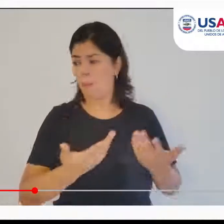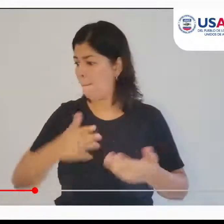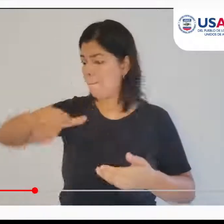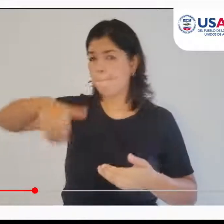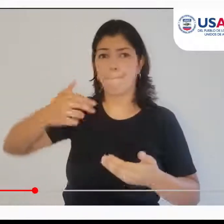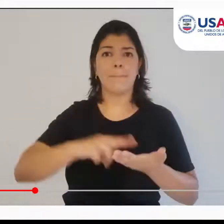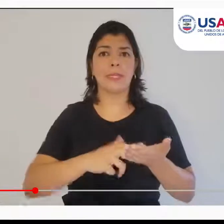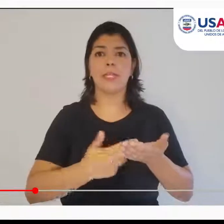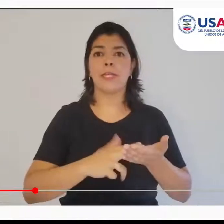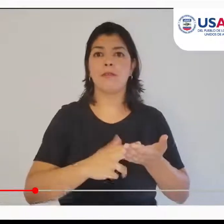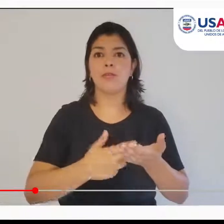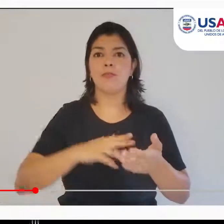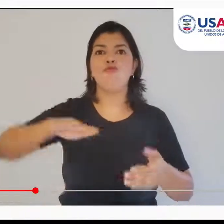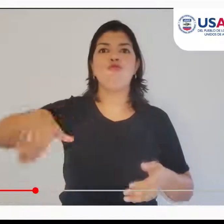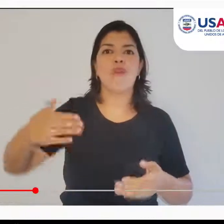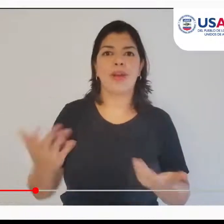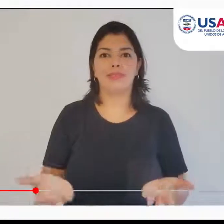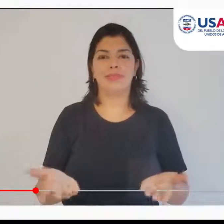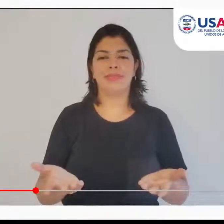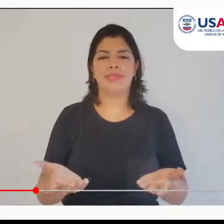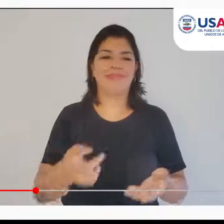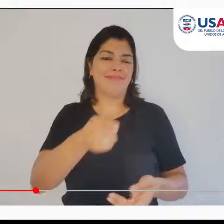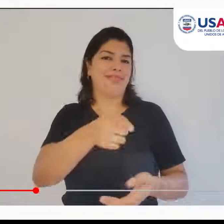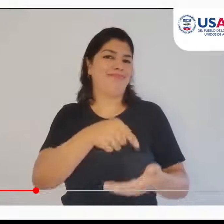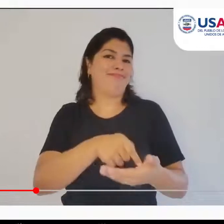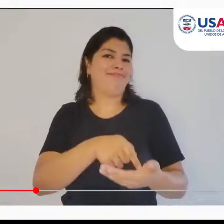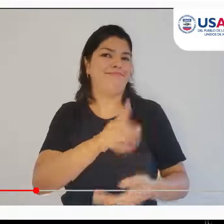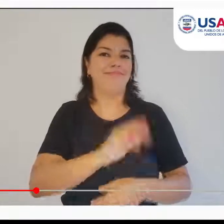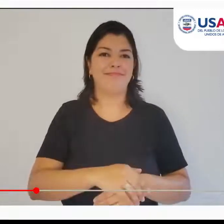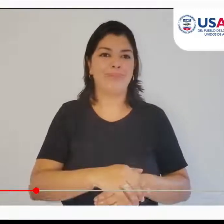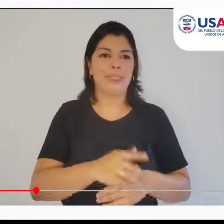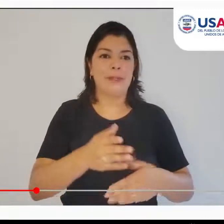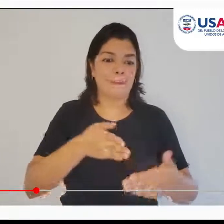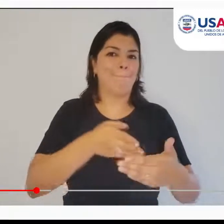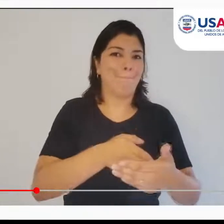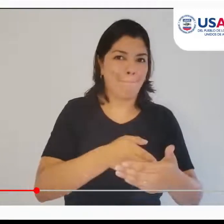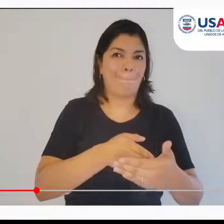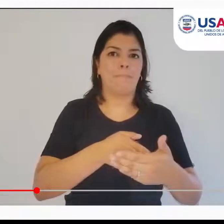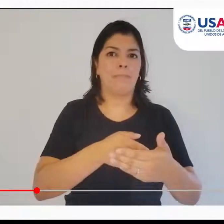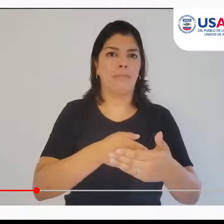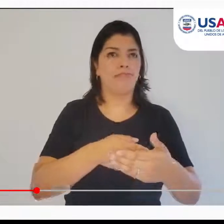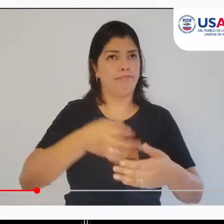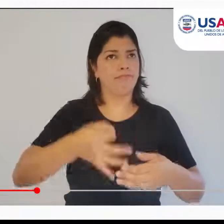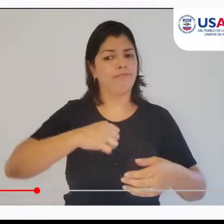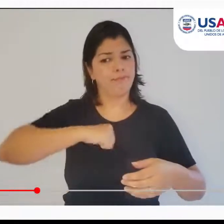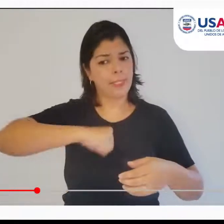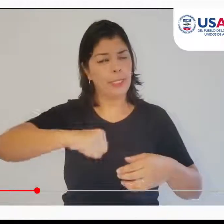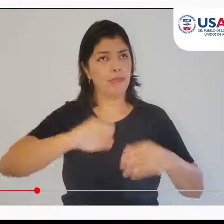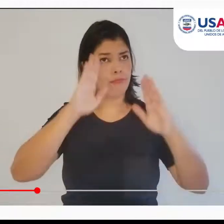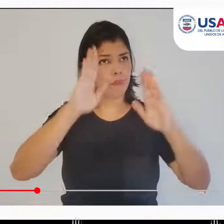incidente ante la justicia, entonces ahí se ve truncado ese derecho a la garantía